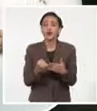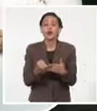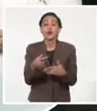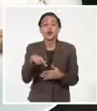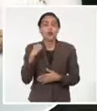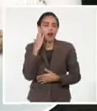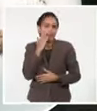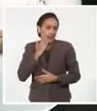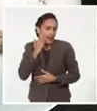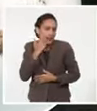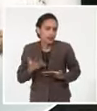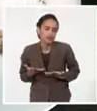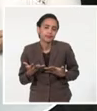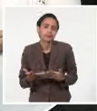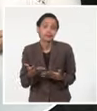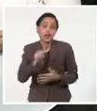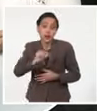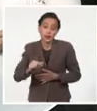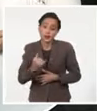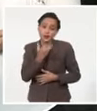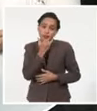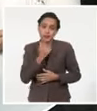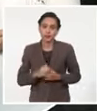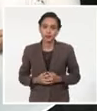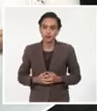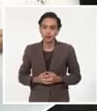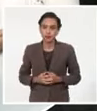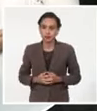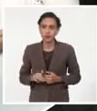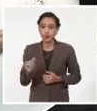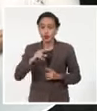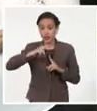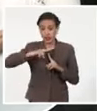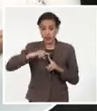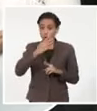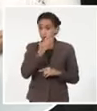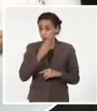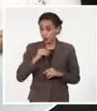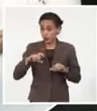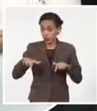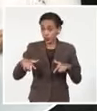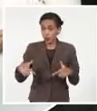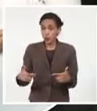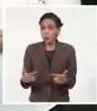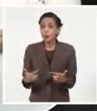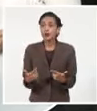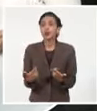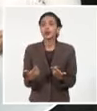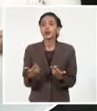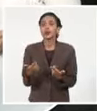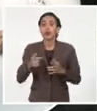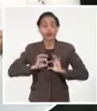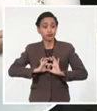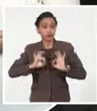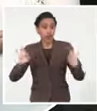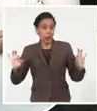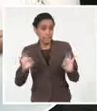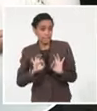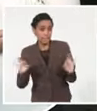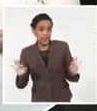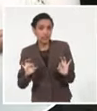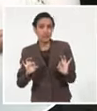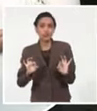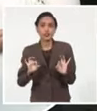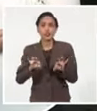que también fueron afectadas. Dentro de las misiones también que cumplió la juventud, que estamos cumpliendo la juventud, Bueno, es la higienización propia desde el primer día en